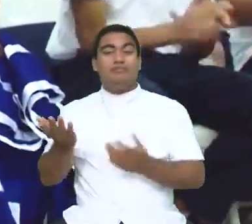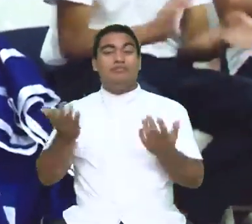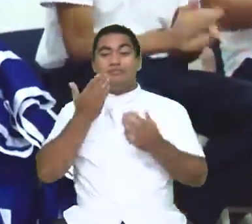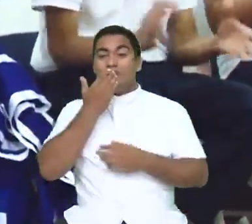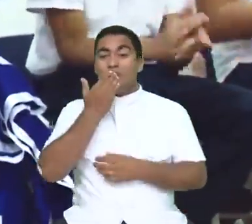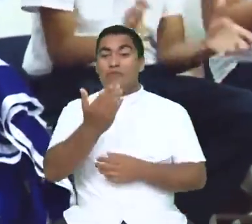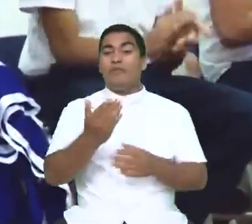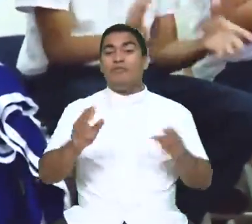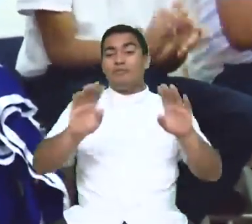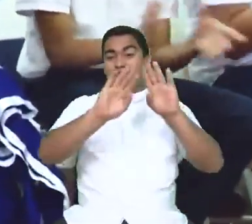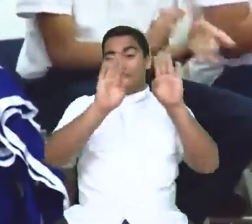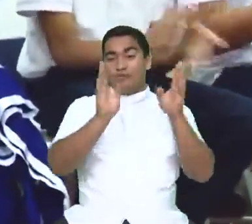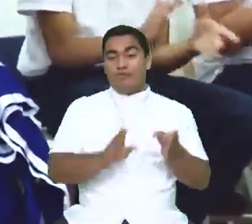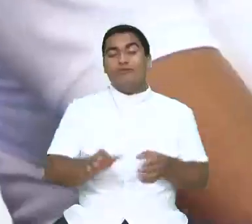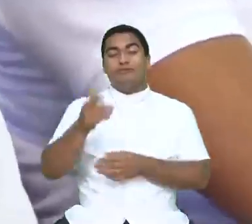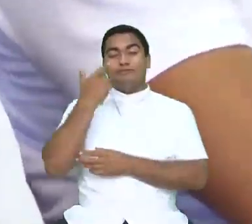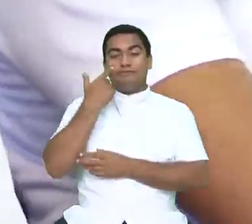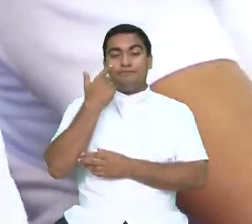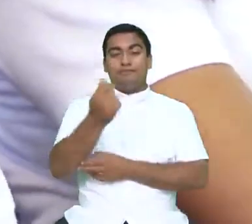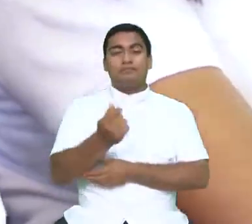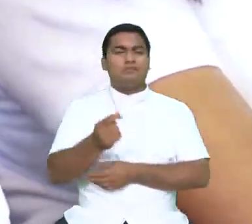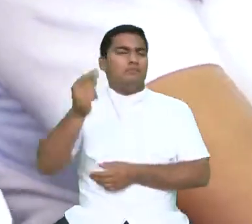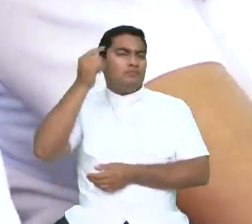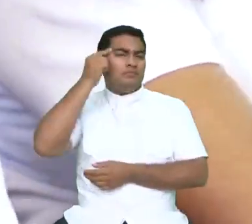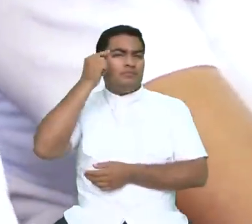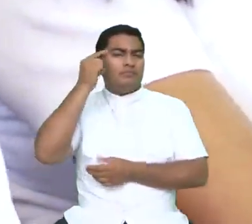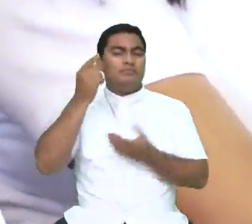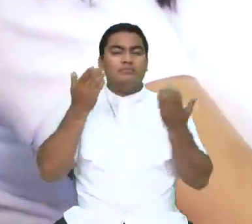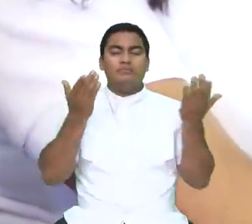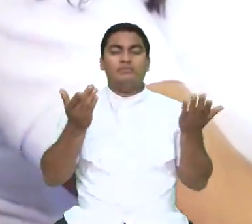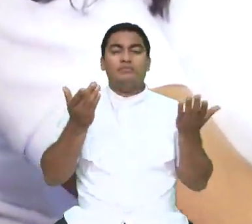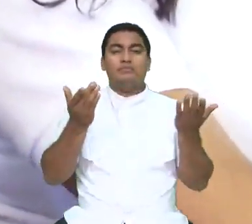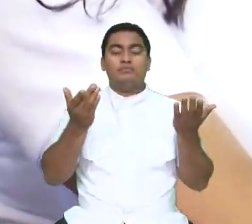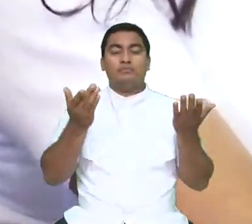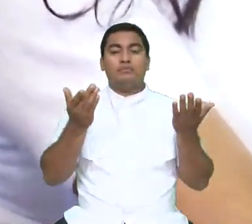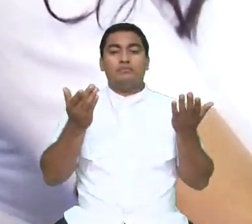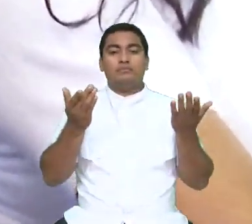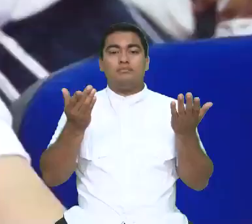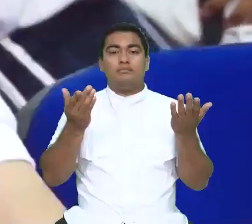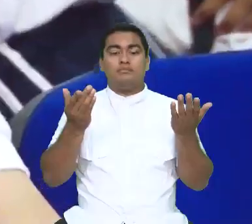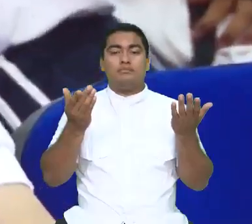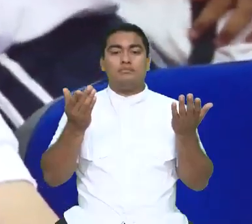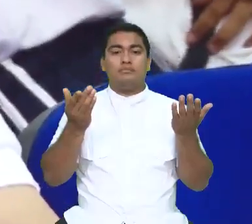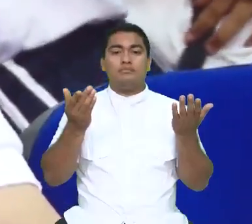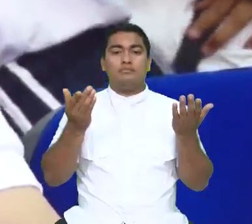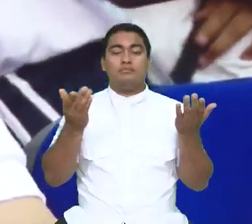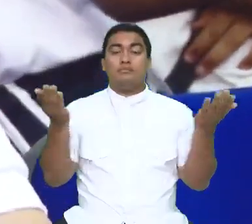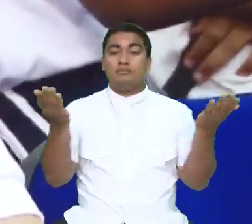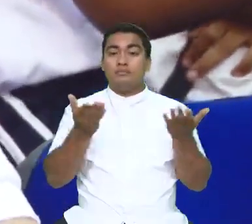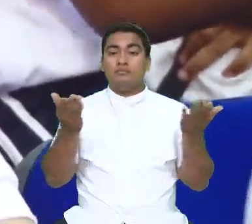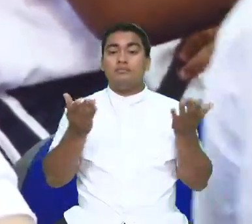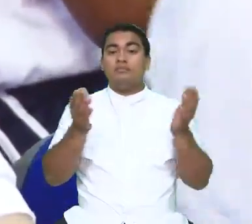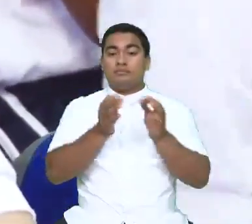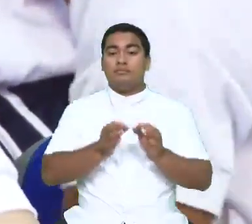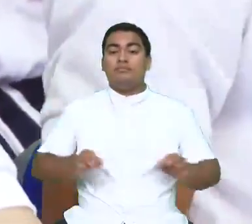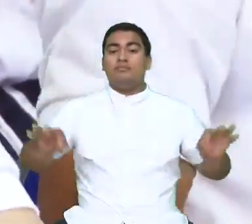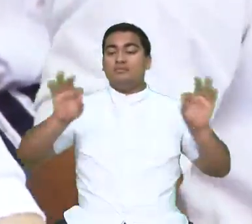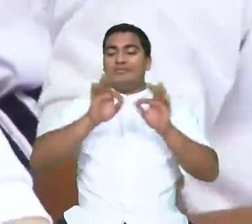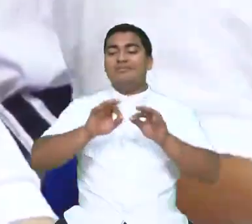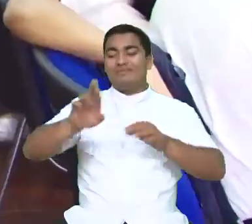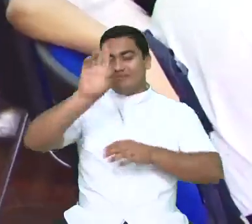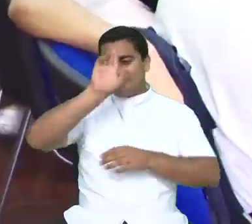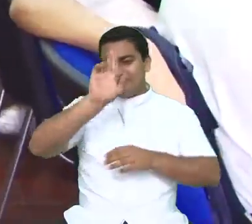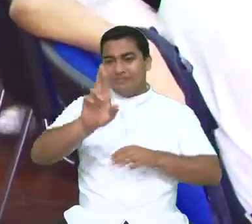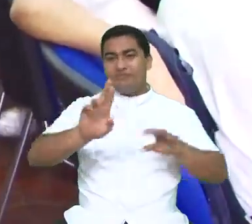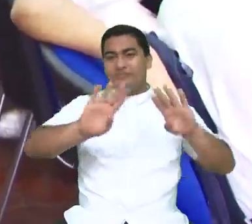que tienen que ser reconocidas y pienso pues en especial de que se le tiene que tener un gran respeto a ellas, ya